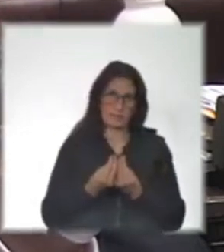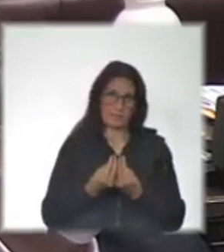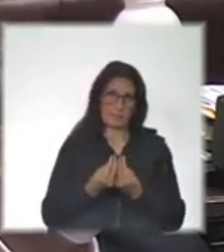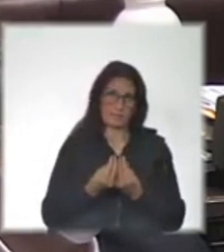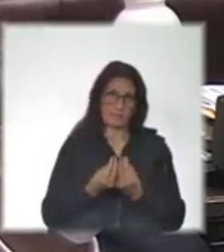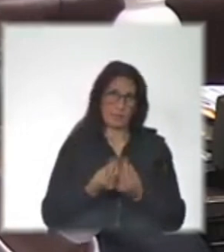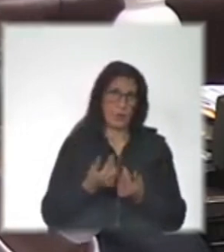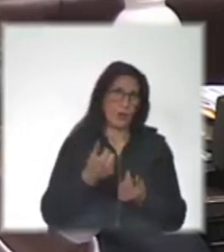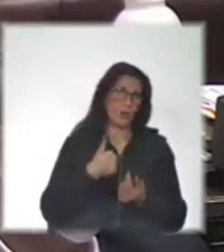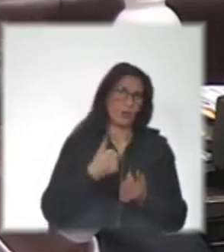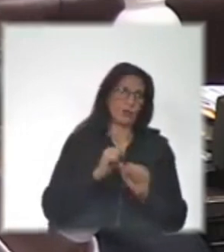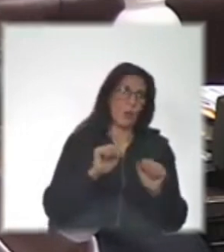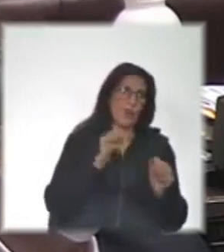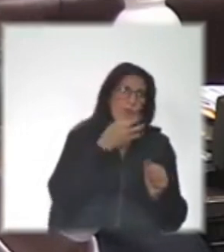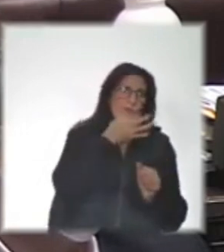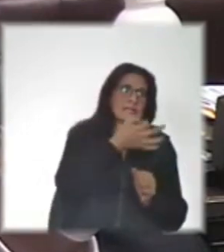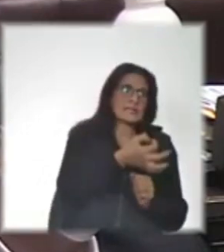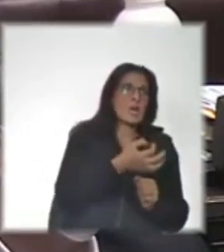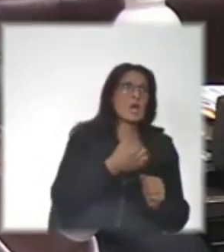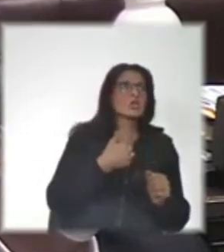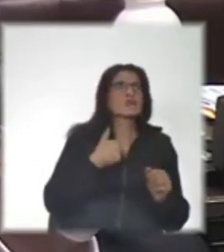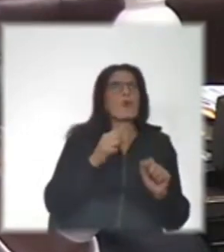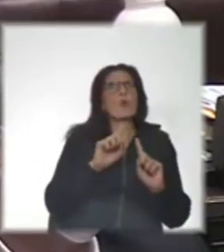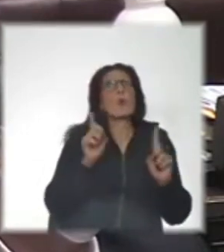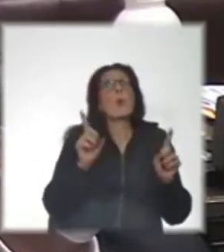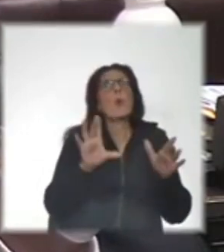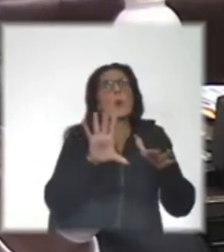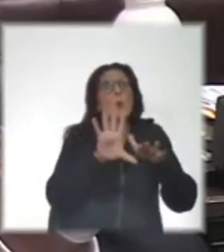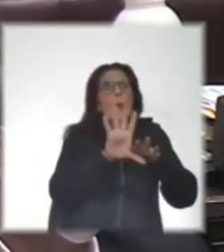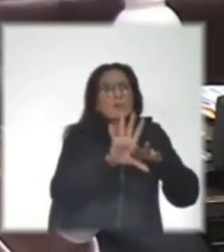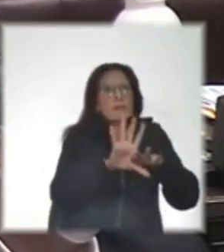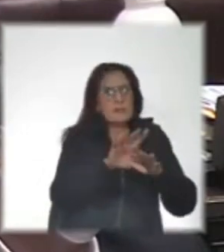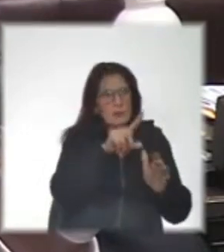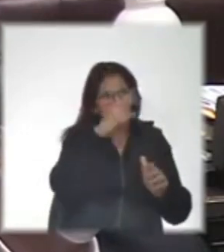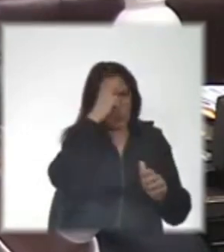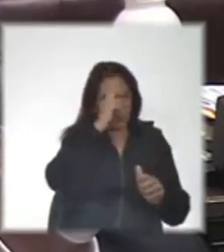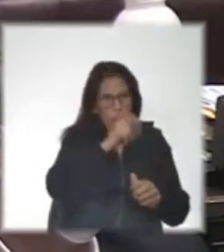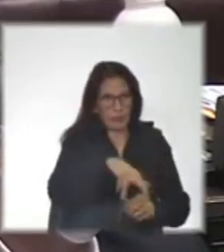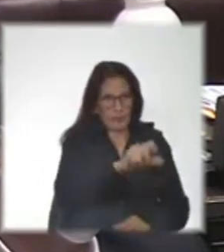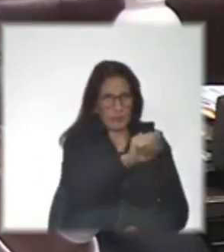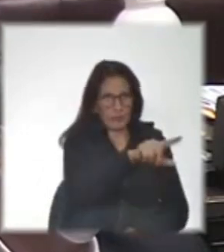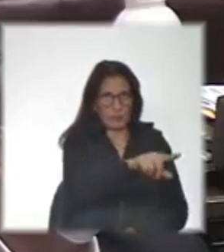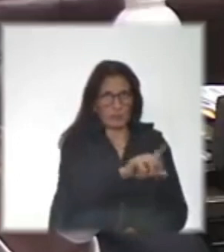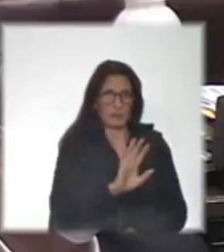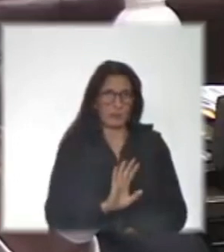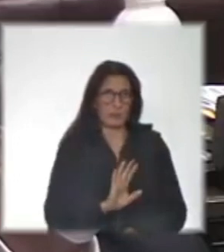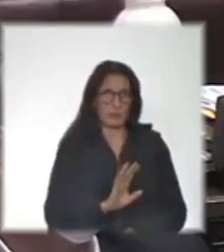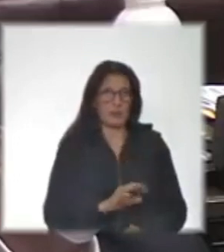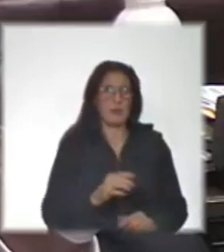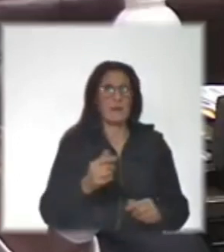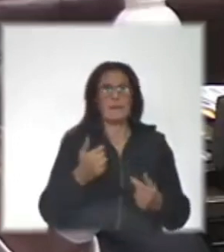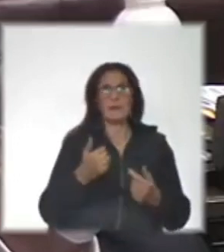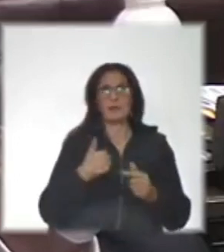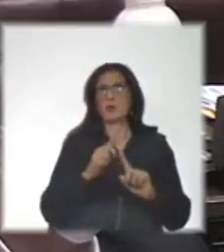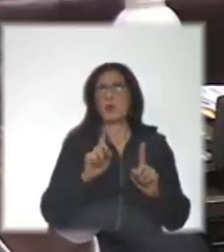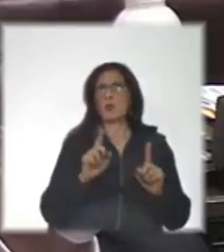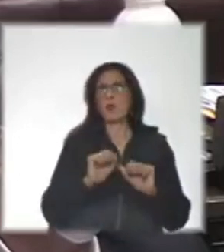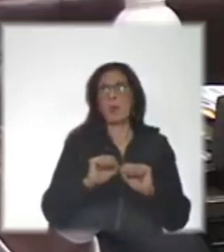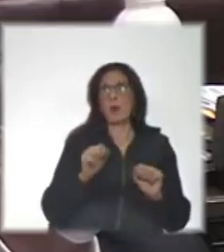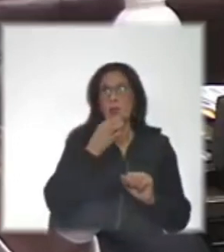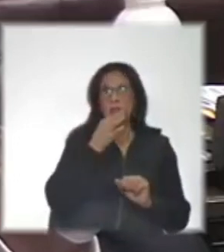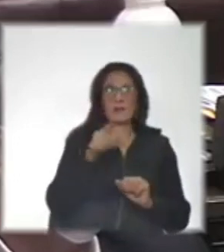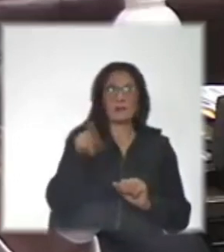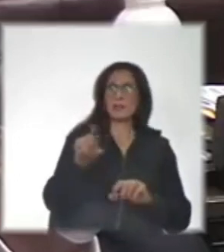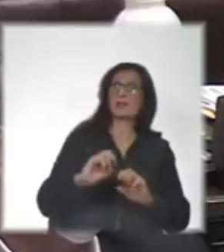Lo que yo puedo decir es yo no coincido con su opinión, pero no puedo decirle que lo que usted opina está